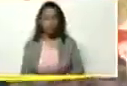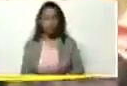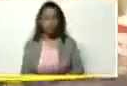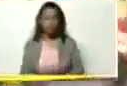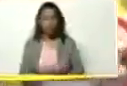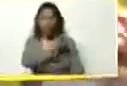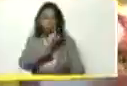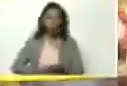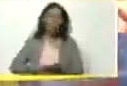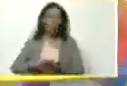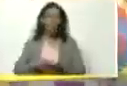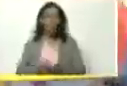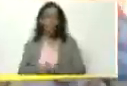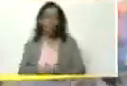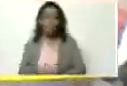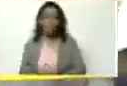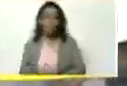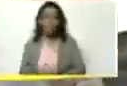¡Cúmplase!